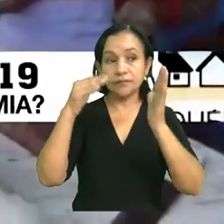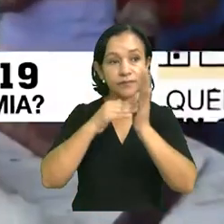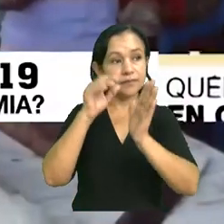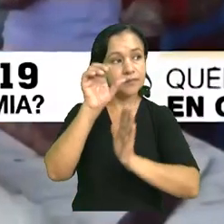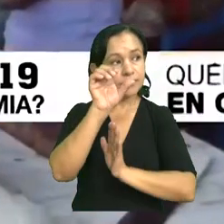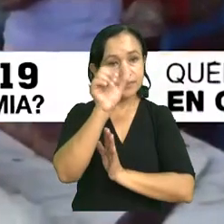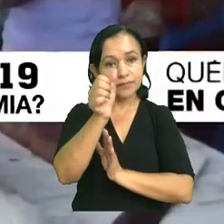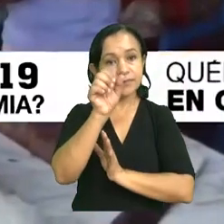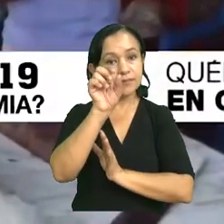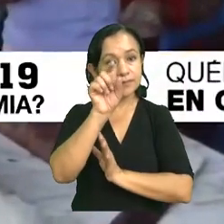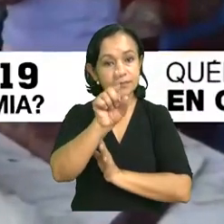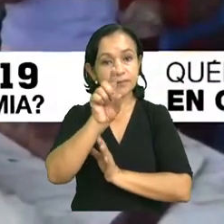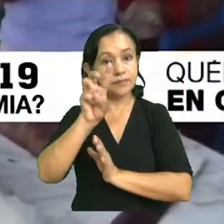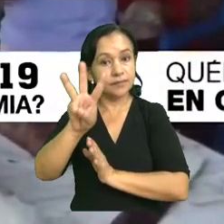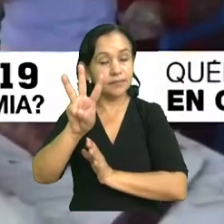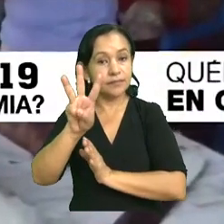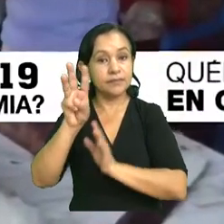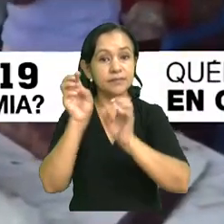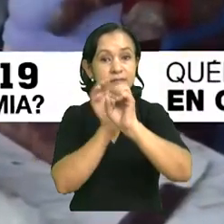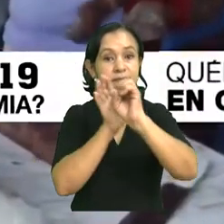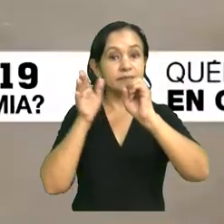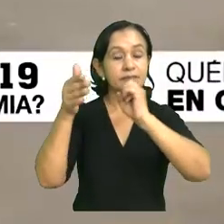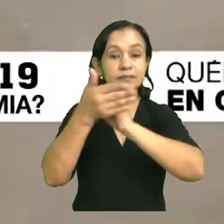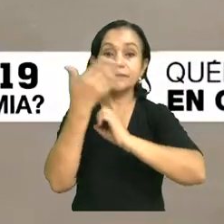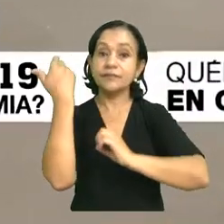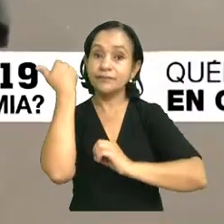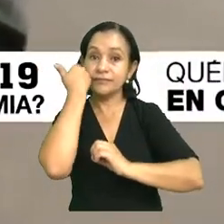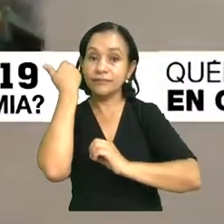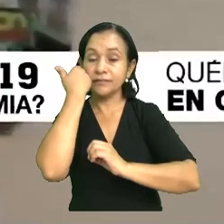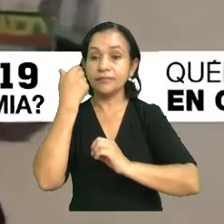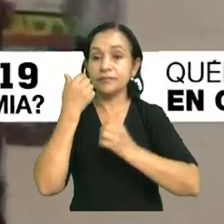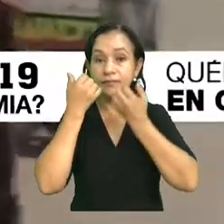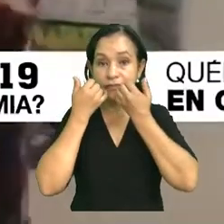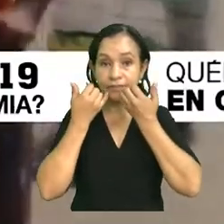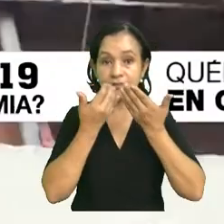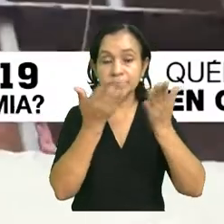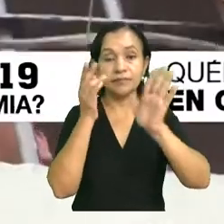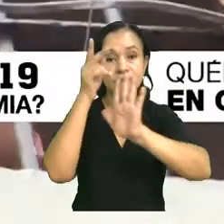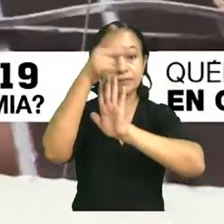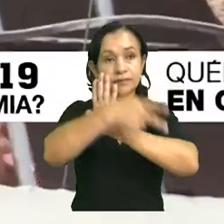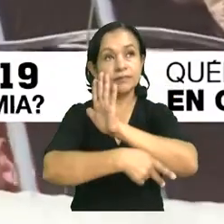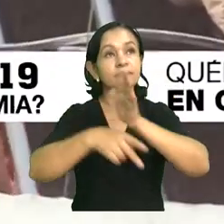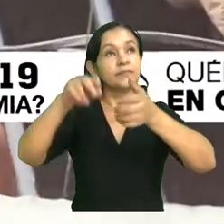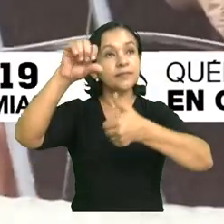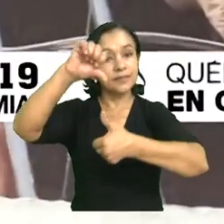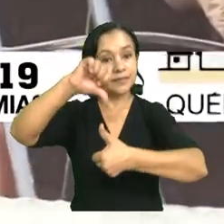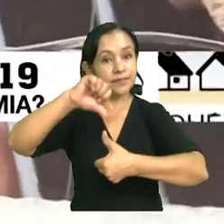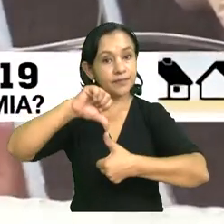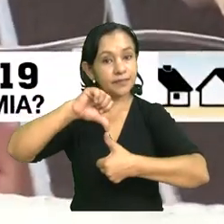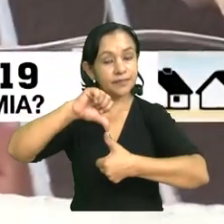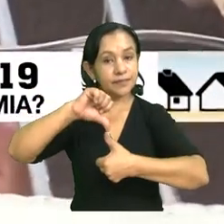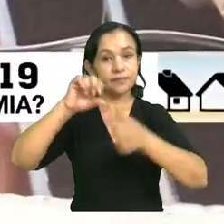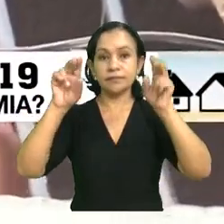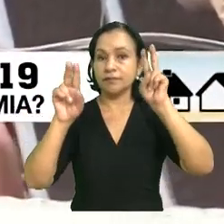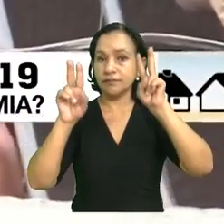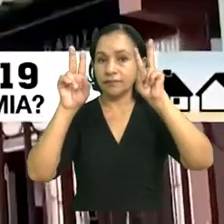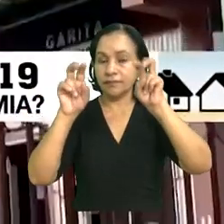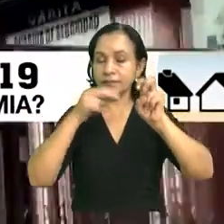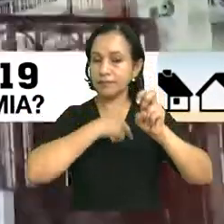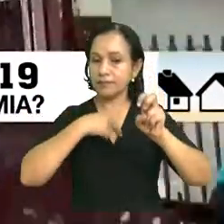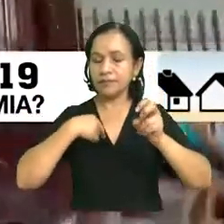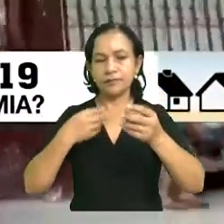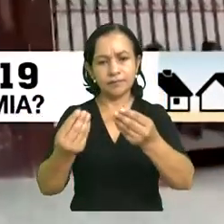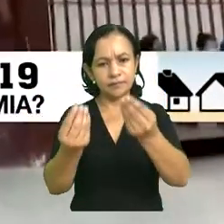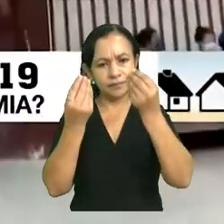11.613 casos confirmados de COVID-19 es lo que reportan los países de la región centroamericana. Al respecto, se han realizado